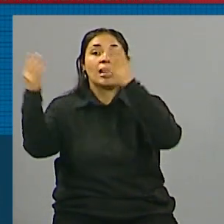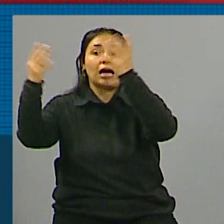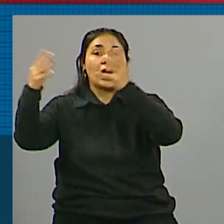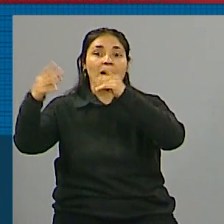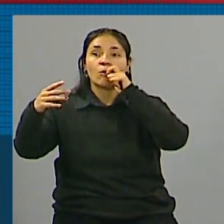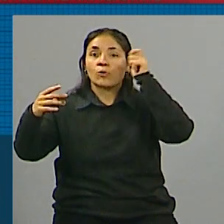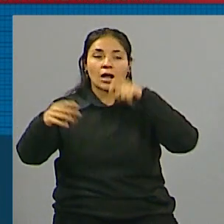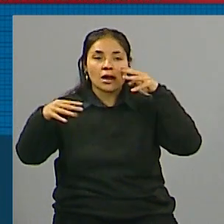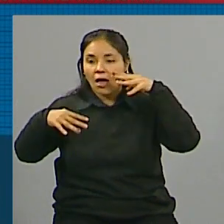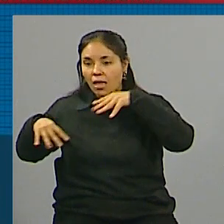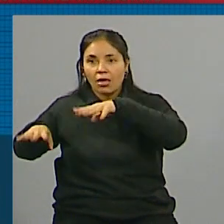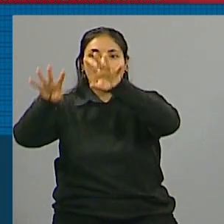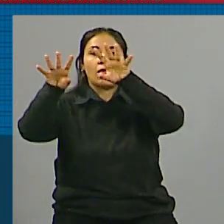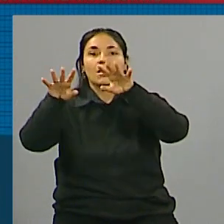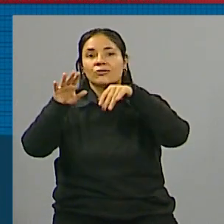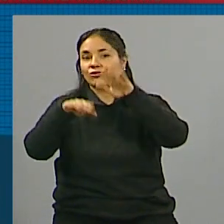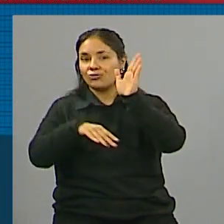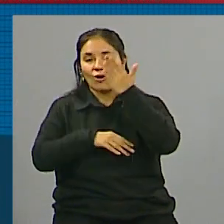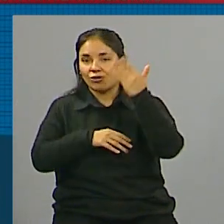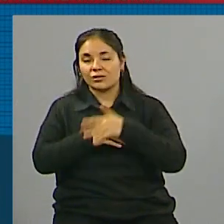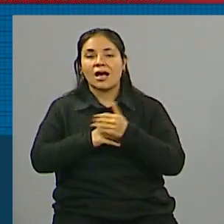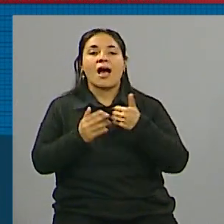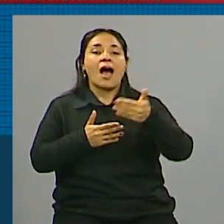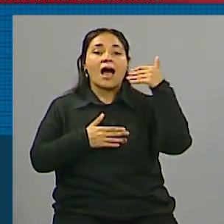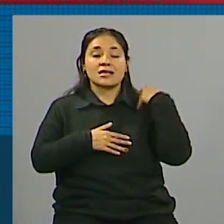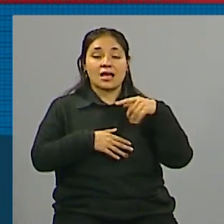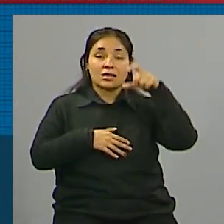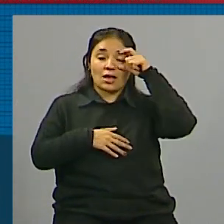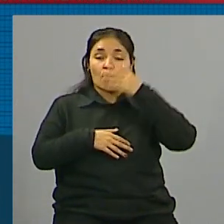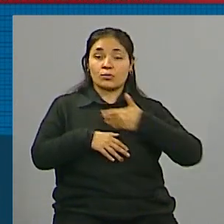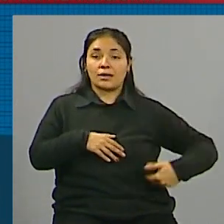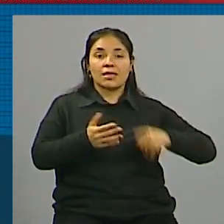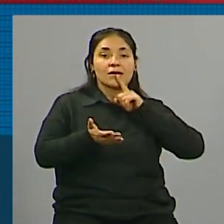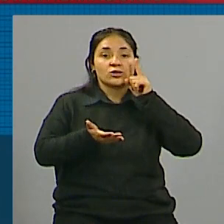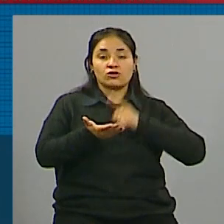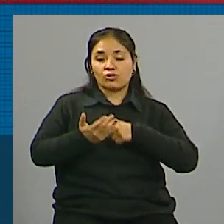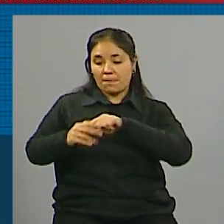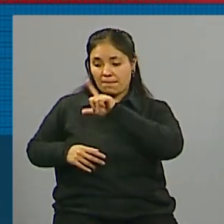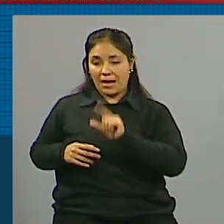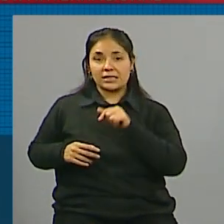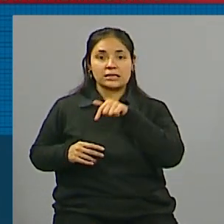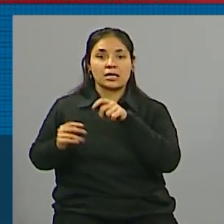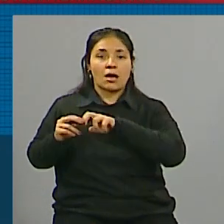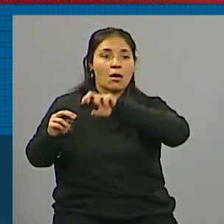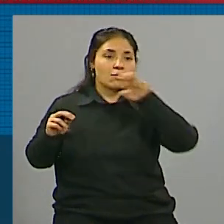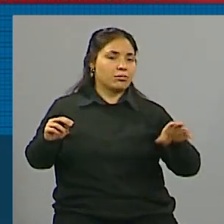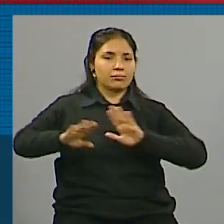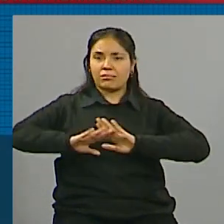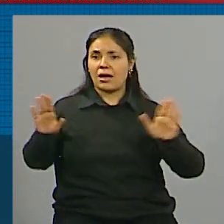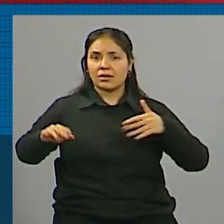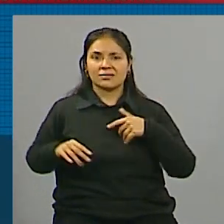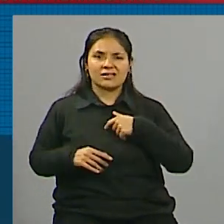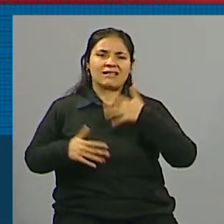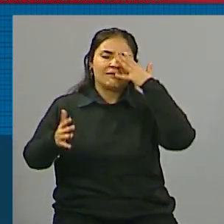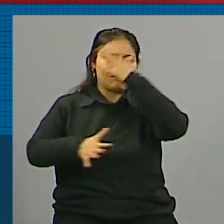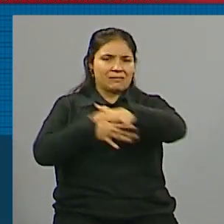Ucrania. Pero la salida en su momento de Afganistán, en su momento y actualmente, fue algo caótico, impensado,